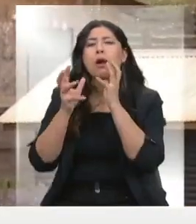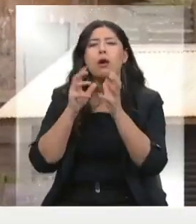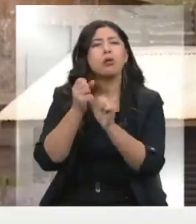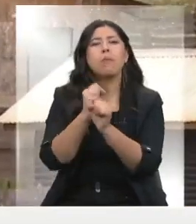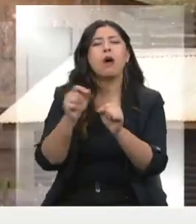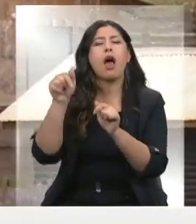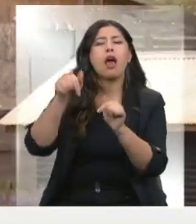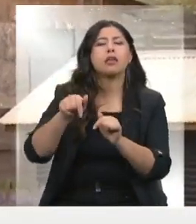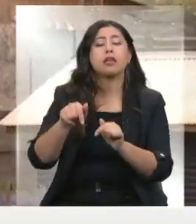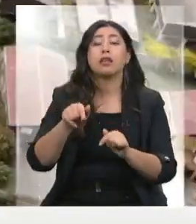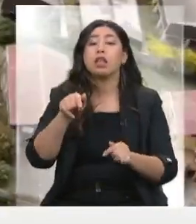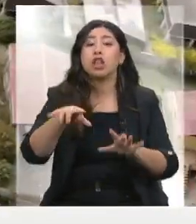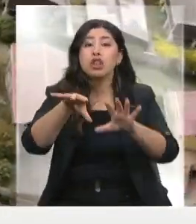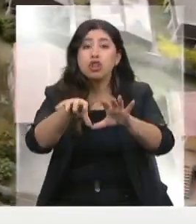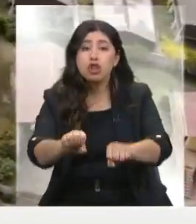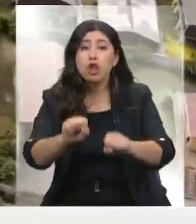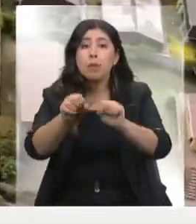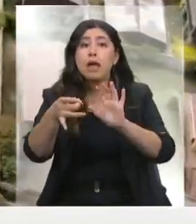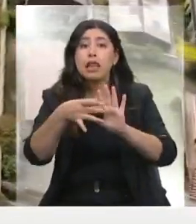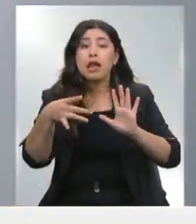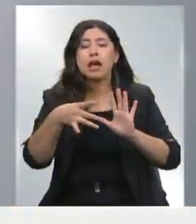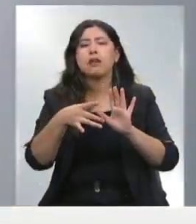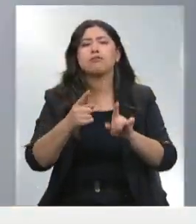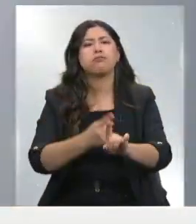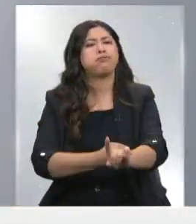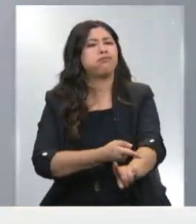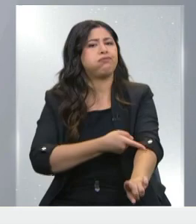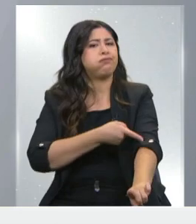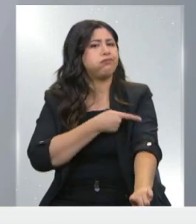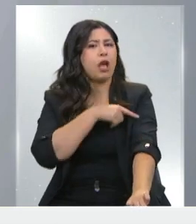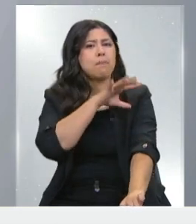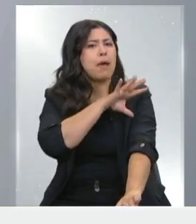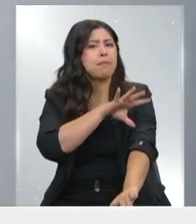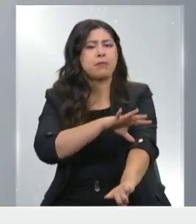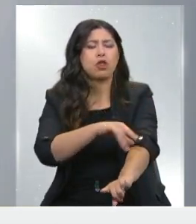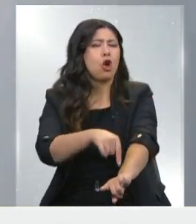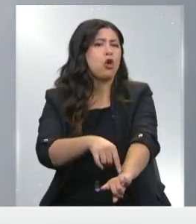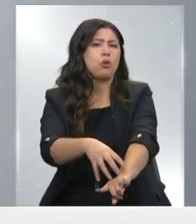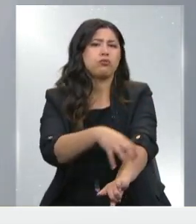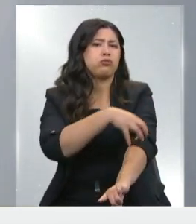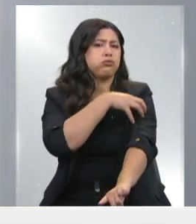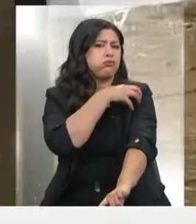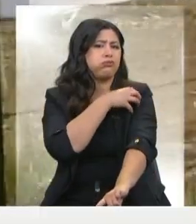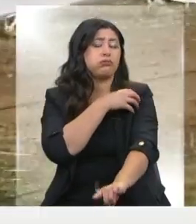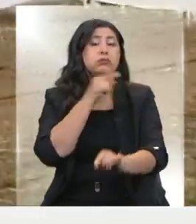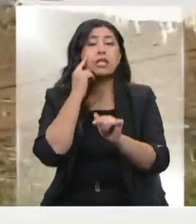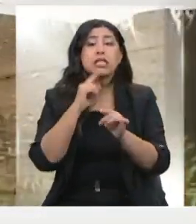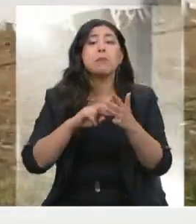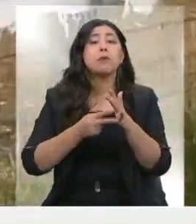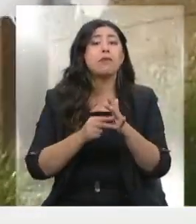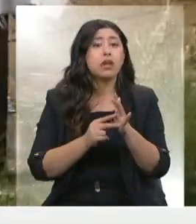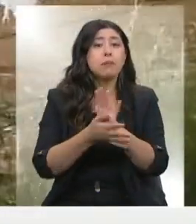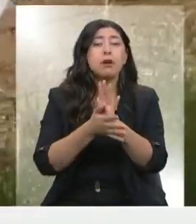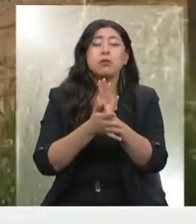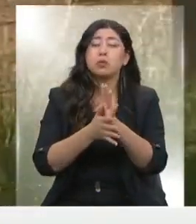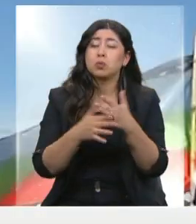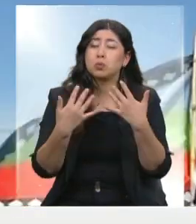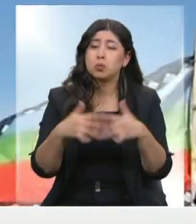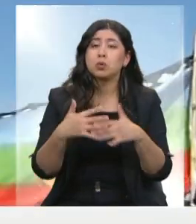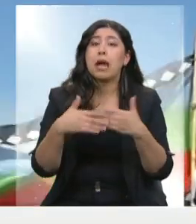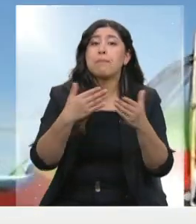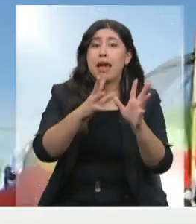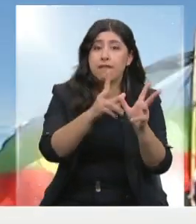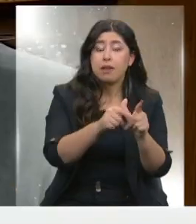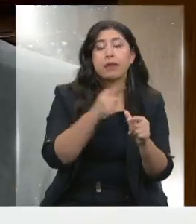Las tomas ilegales se extienden a lo largo de todo el país. Se han convertido en un verdadero problema, no solamente para las